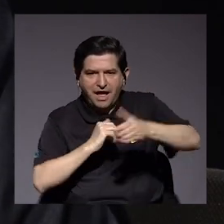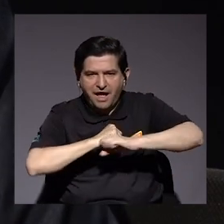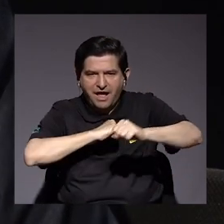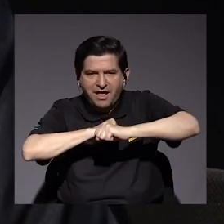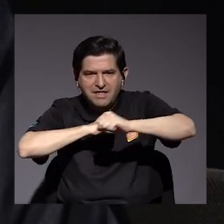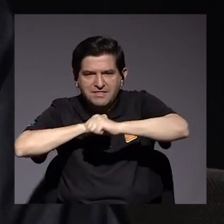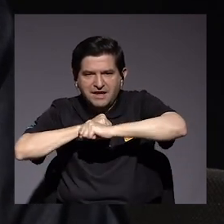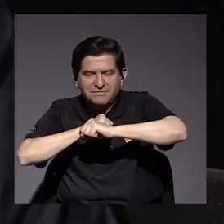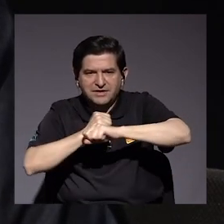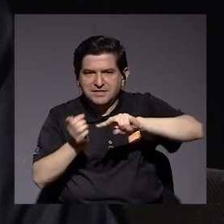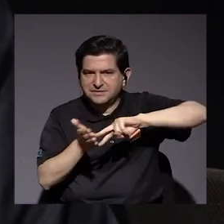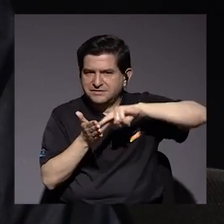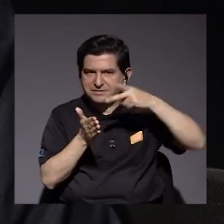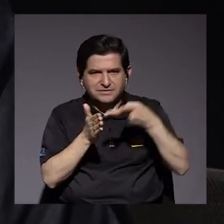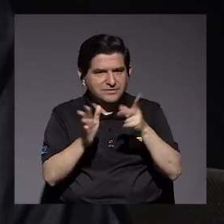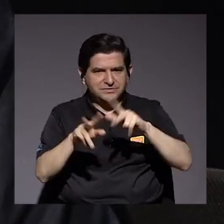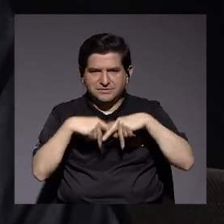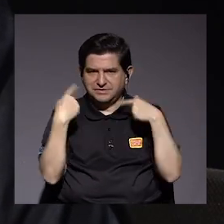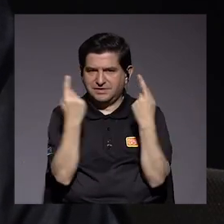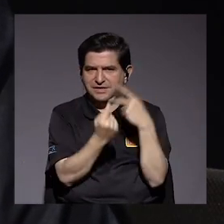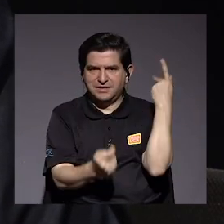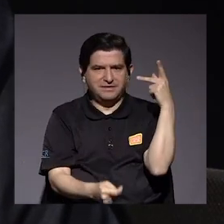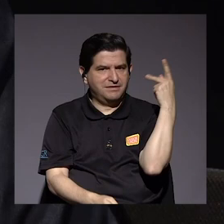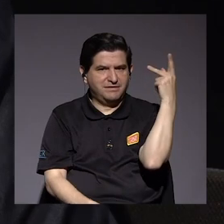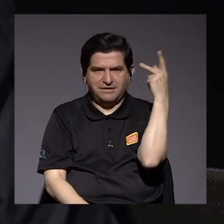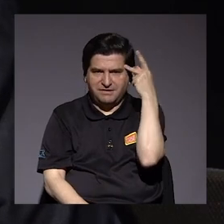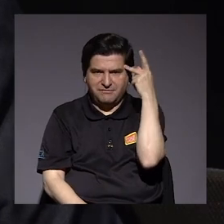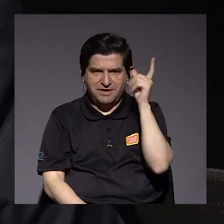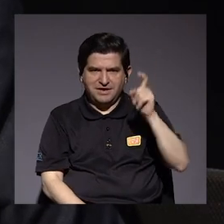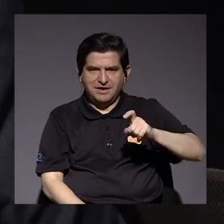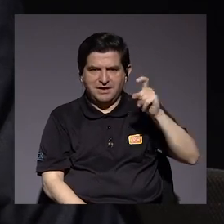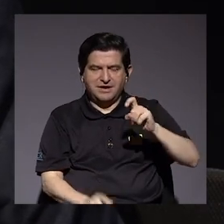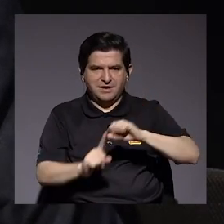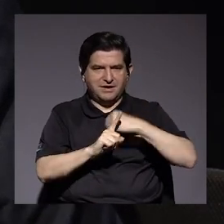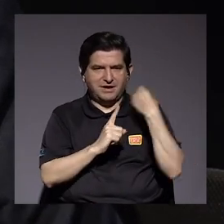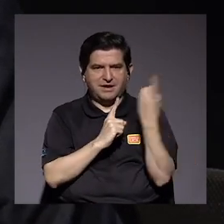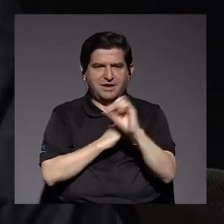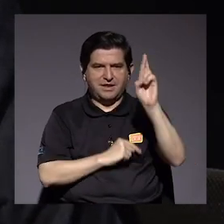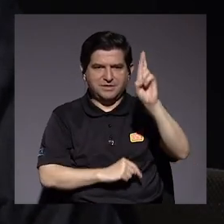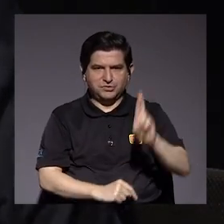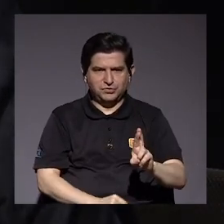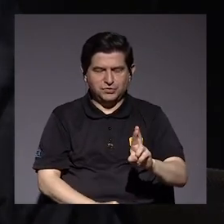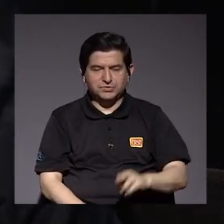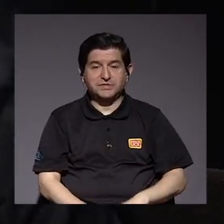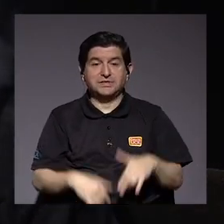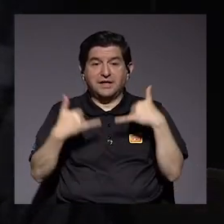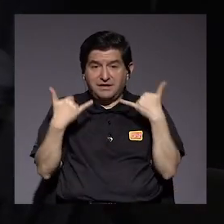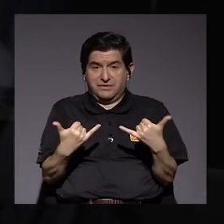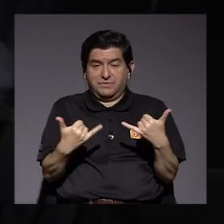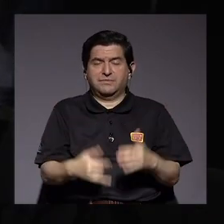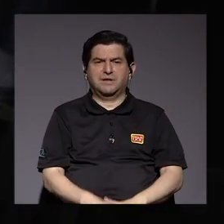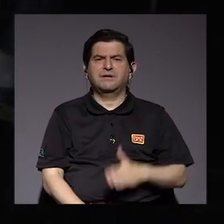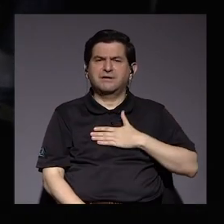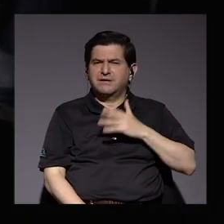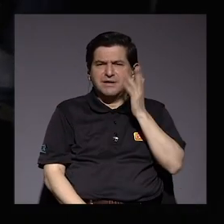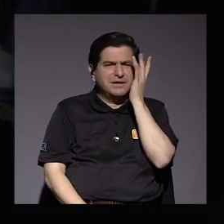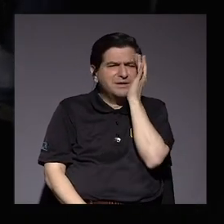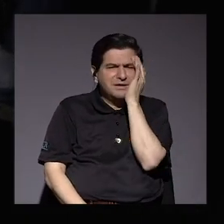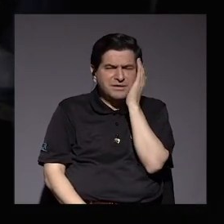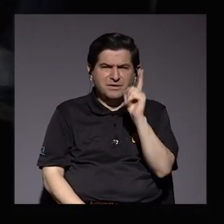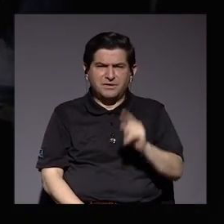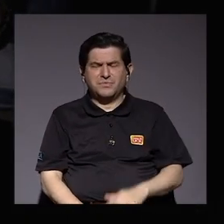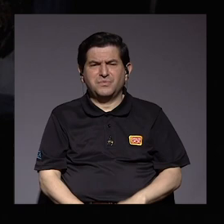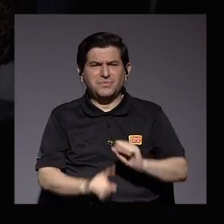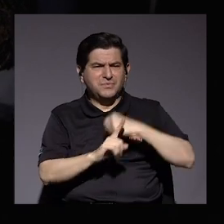a través de la publicidad no son los partidos políticos que necesita una sociedad costarricense como la de hoy a mí me